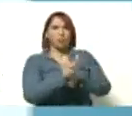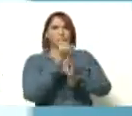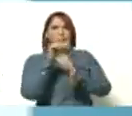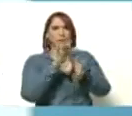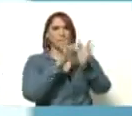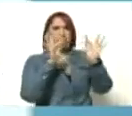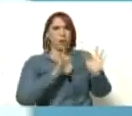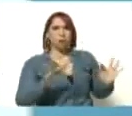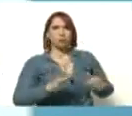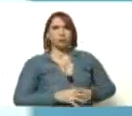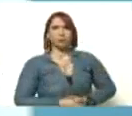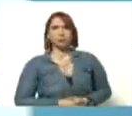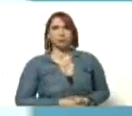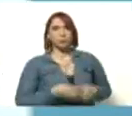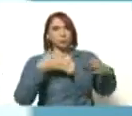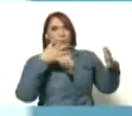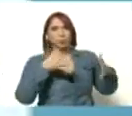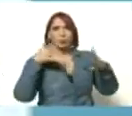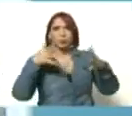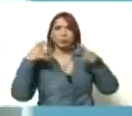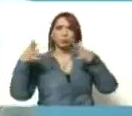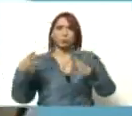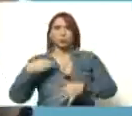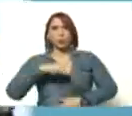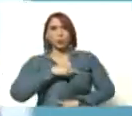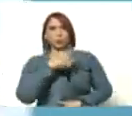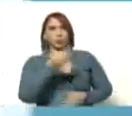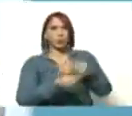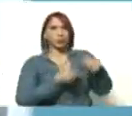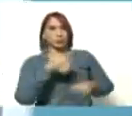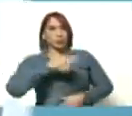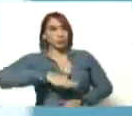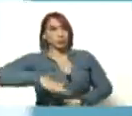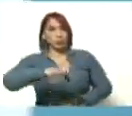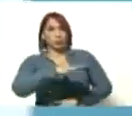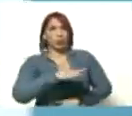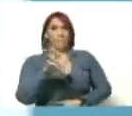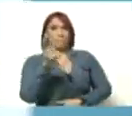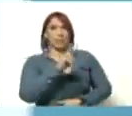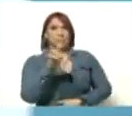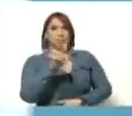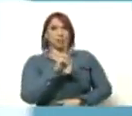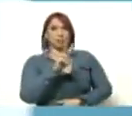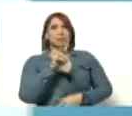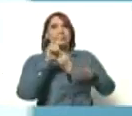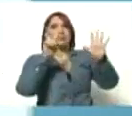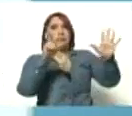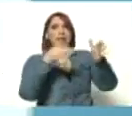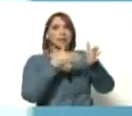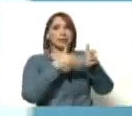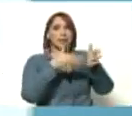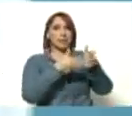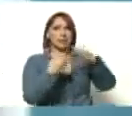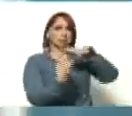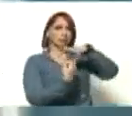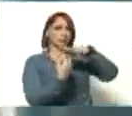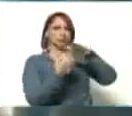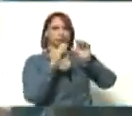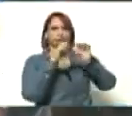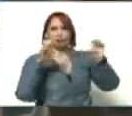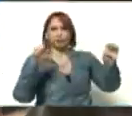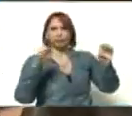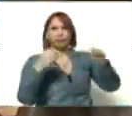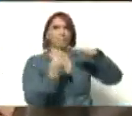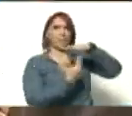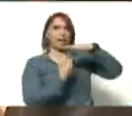manera orientadora, como lo estamos haciendo en todo el territorio. Son 7.000 instituciones educativas de